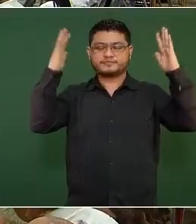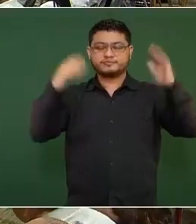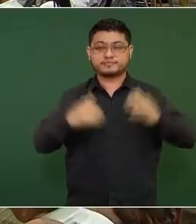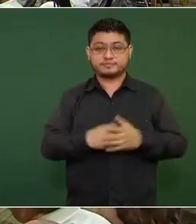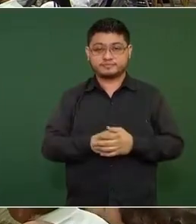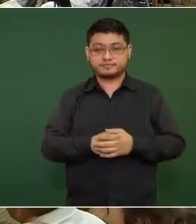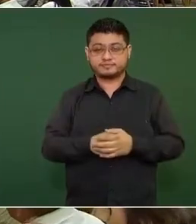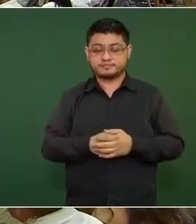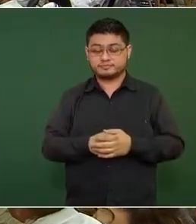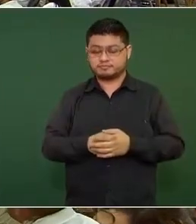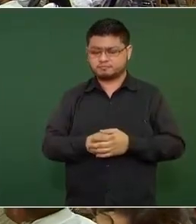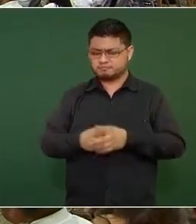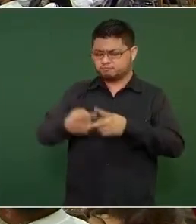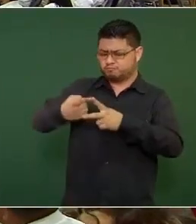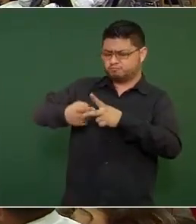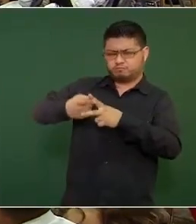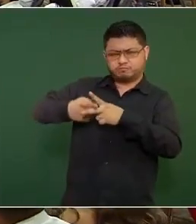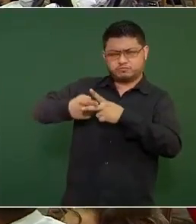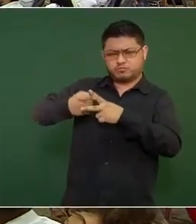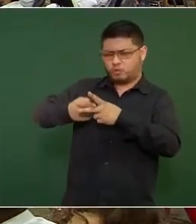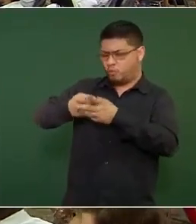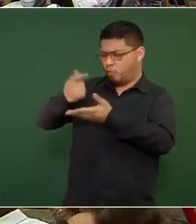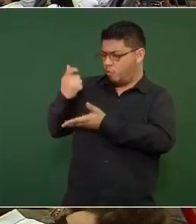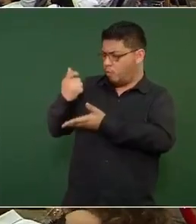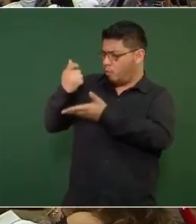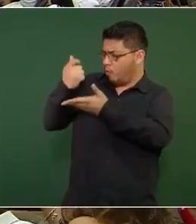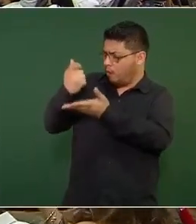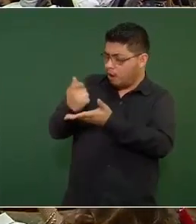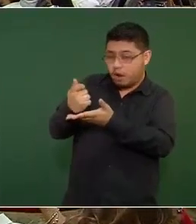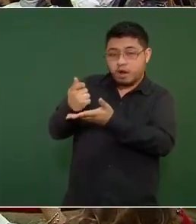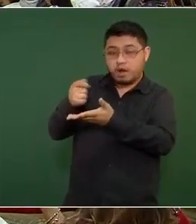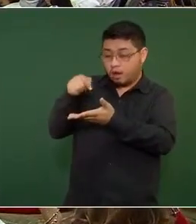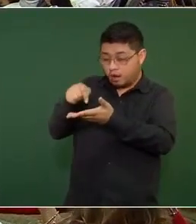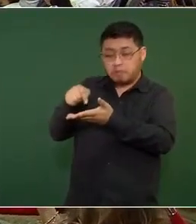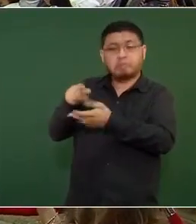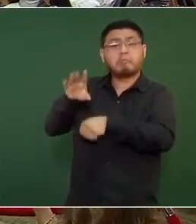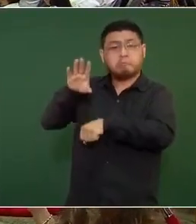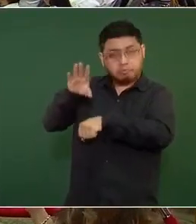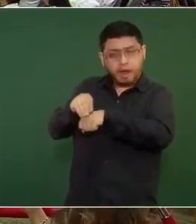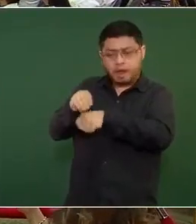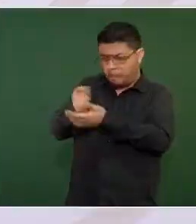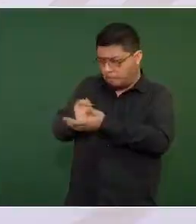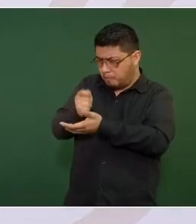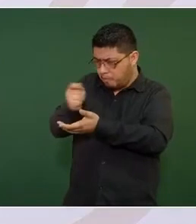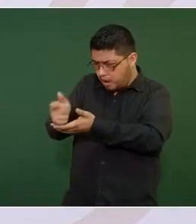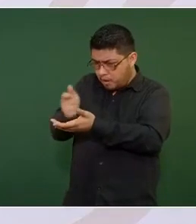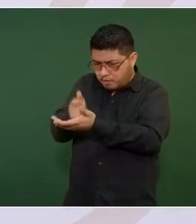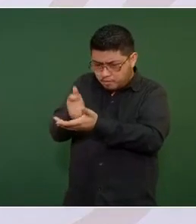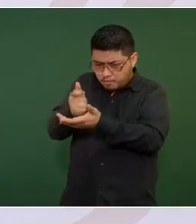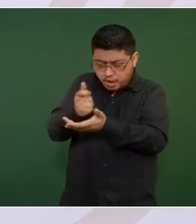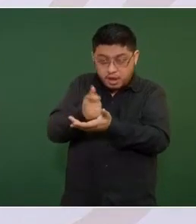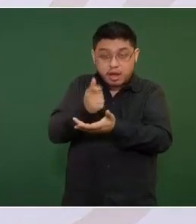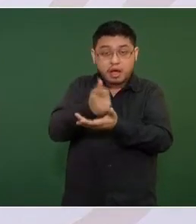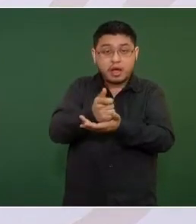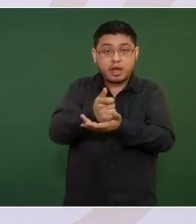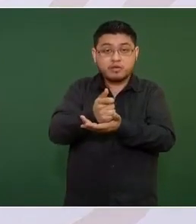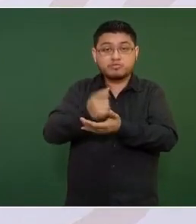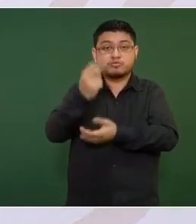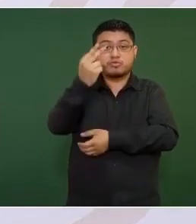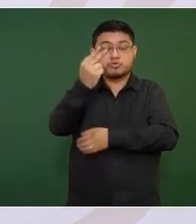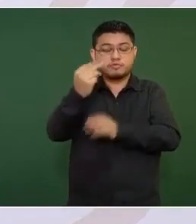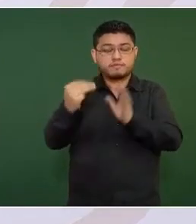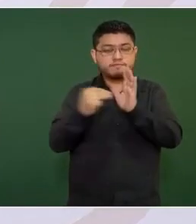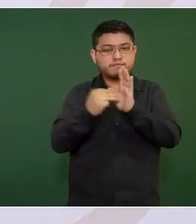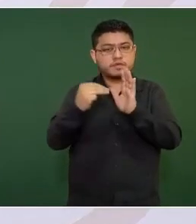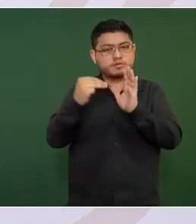El presupuesto nos ha alcanzado para otorgar apoyos económicos directos a 2 millones